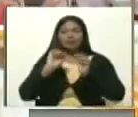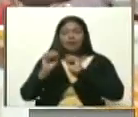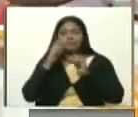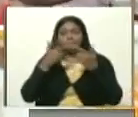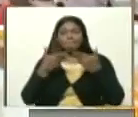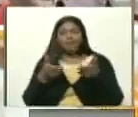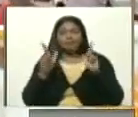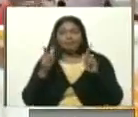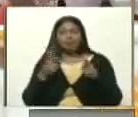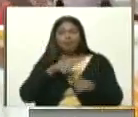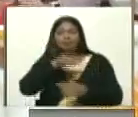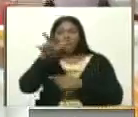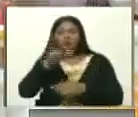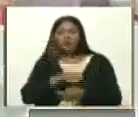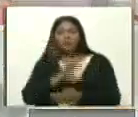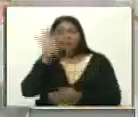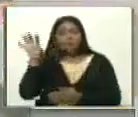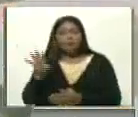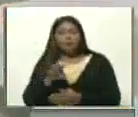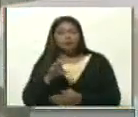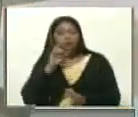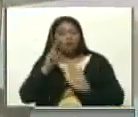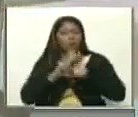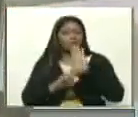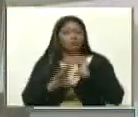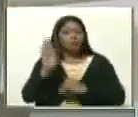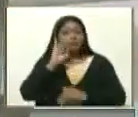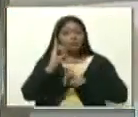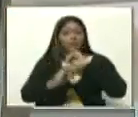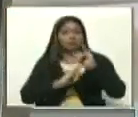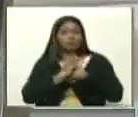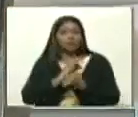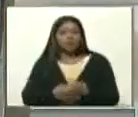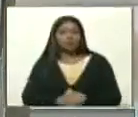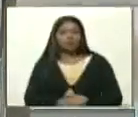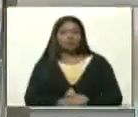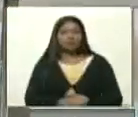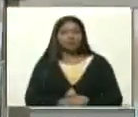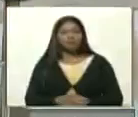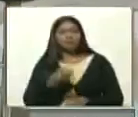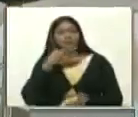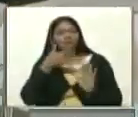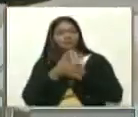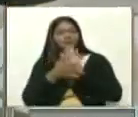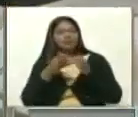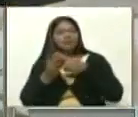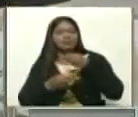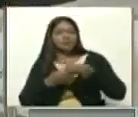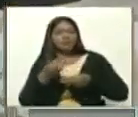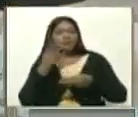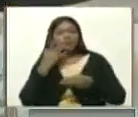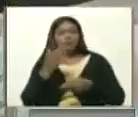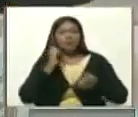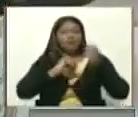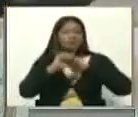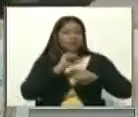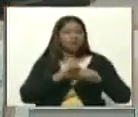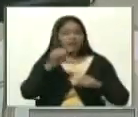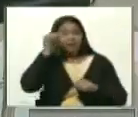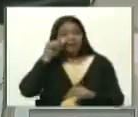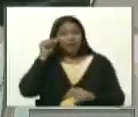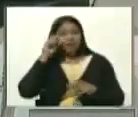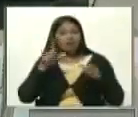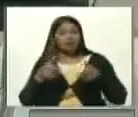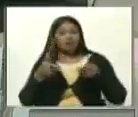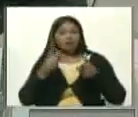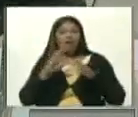el permiso de vuelo para los Países Bajos y cumplir con sus compromisos internacionales. Ahora bien, Indriana, ¿qué está haciendo el caso de la defensa de Alex Saab